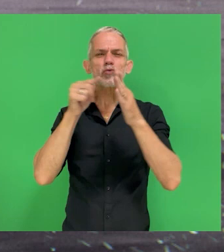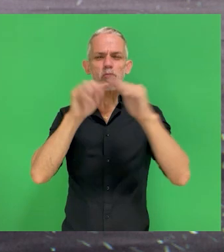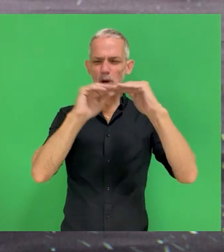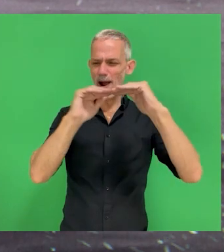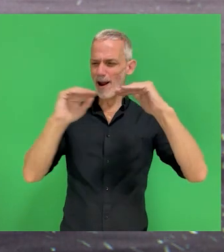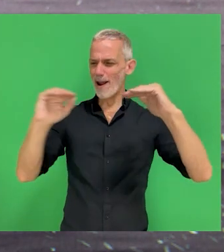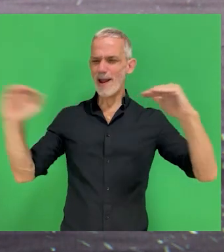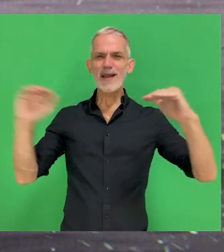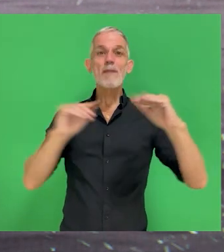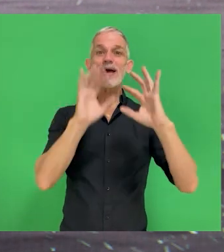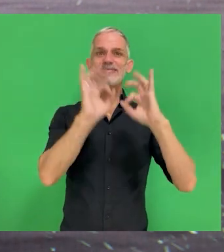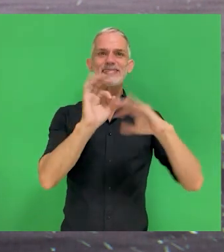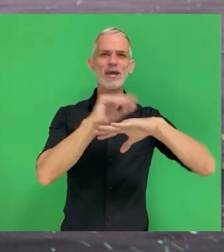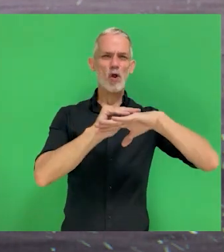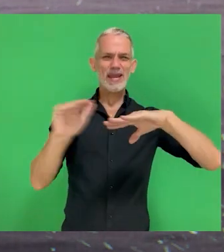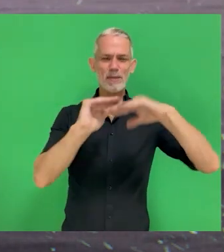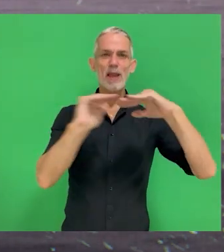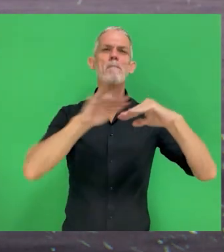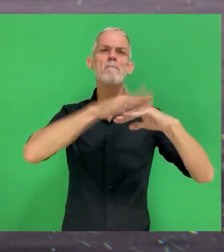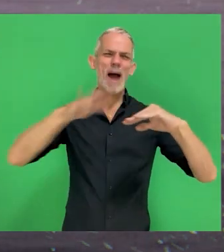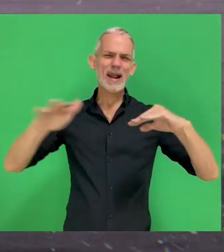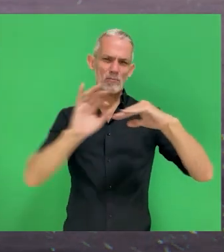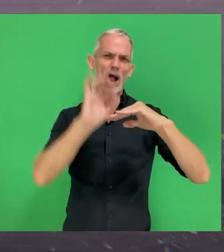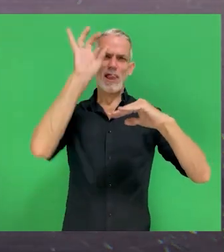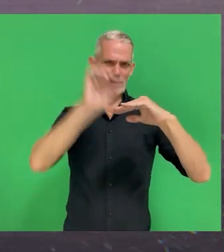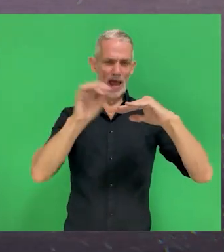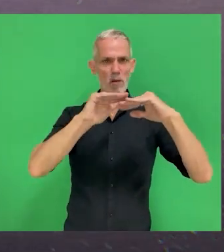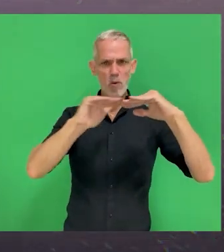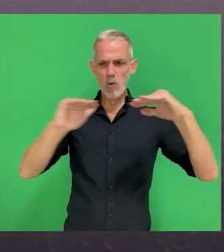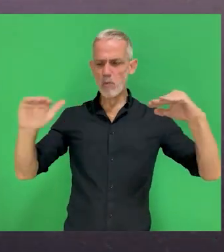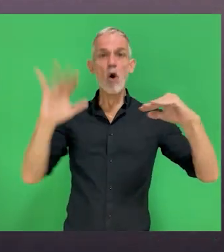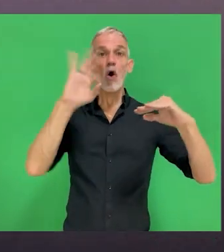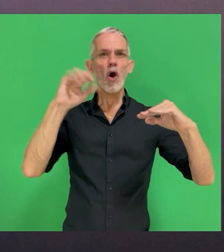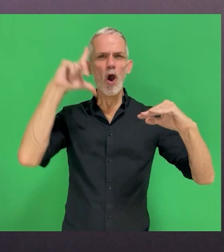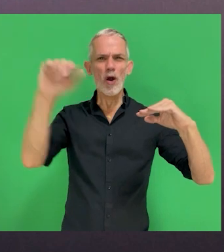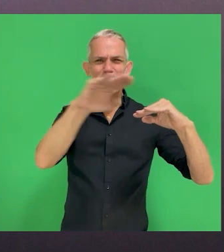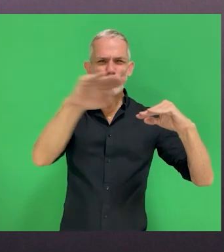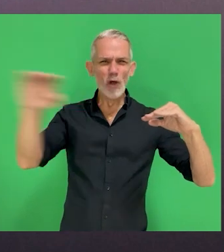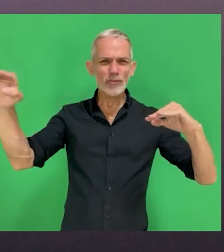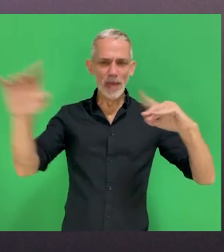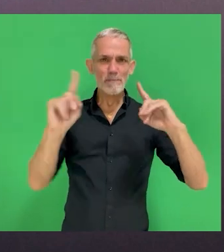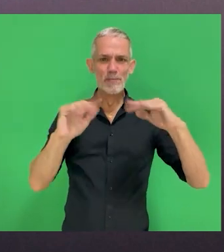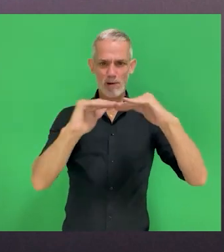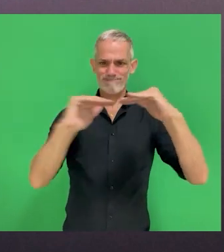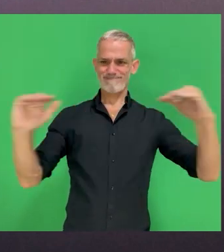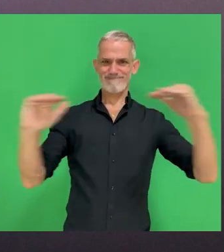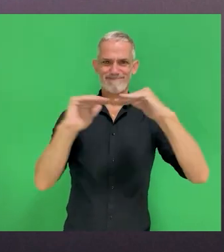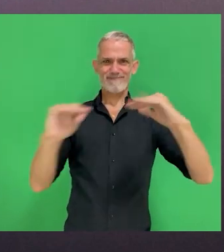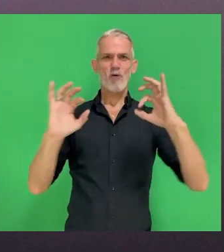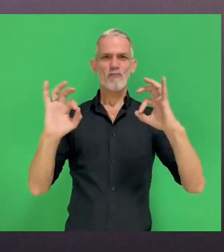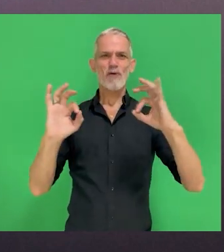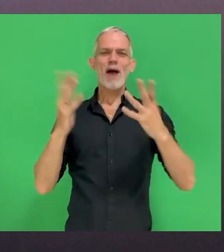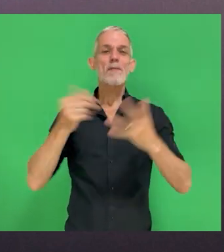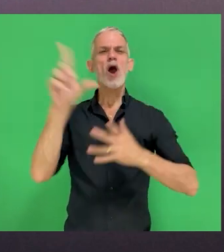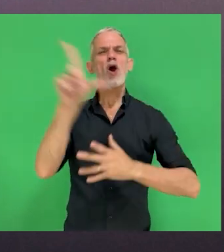que conforman el nivel cero, el nivel del mar, o incluso la línea del horizonte, bien vale servirnos